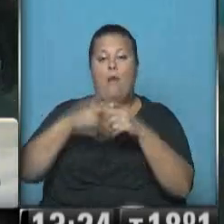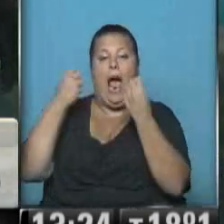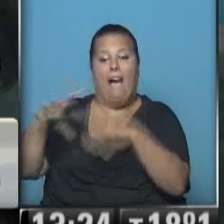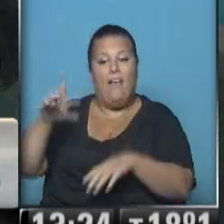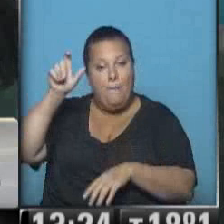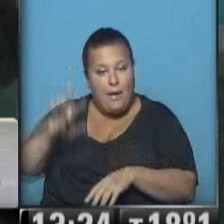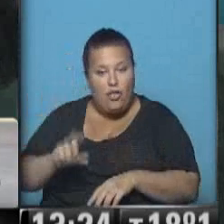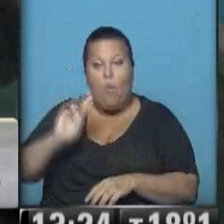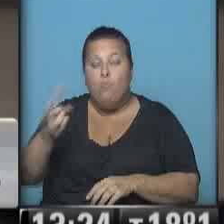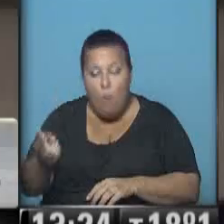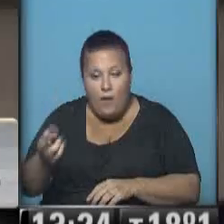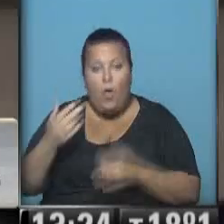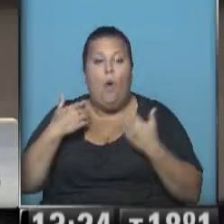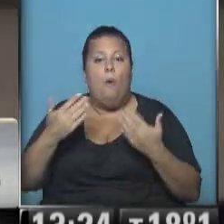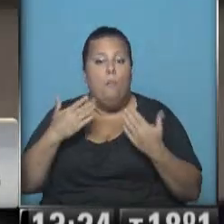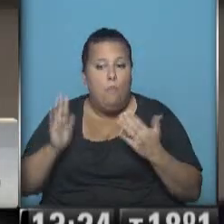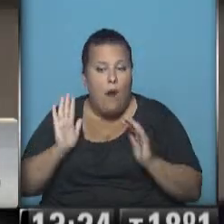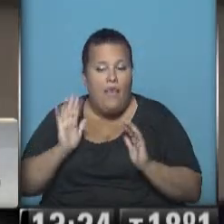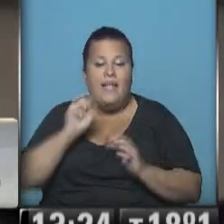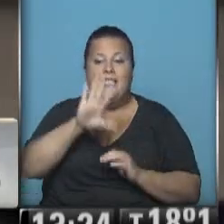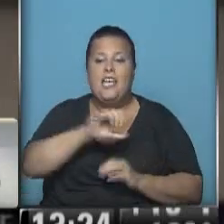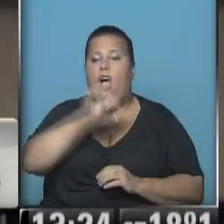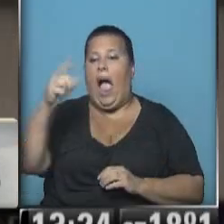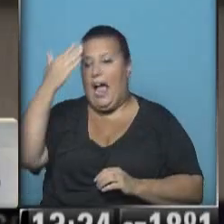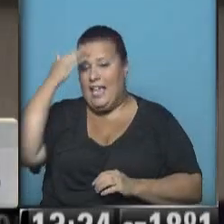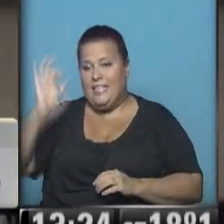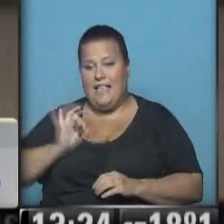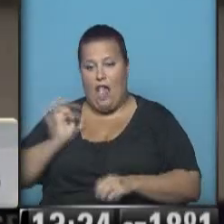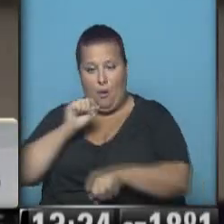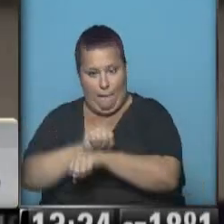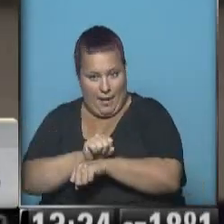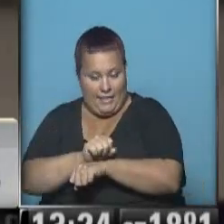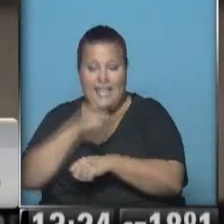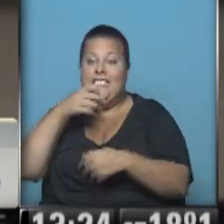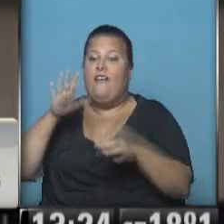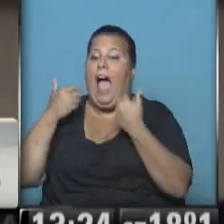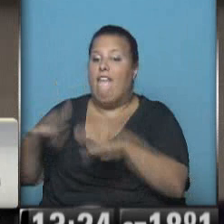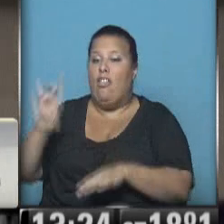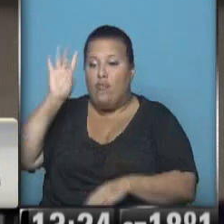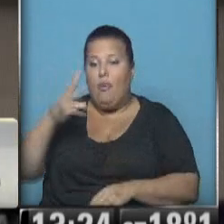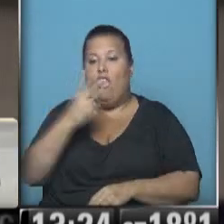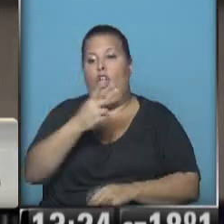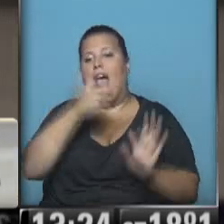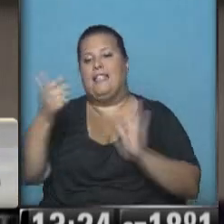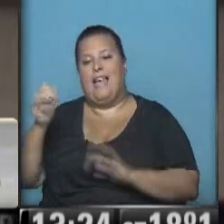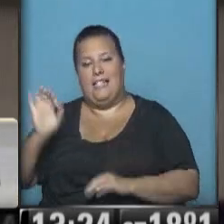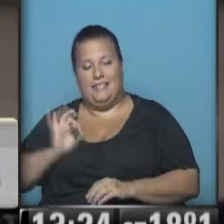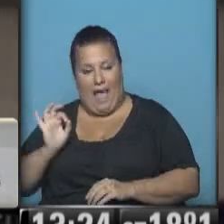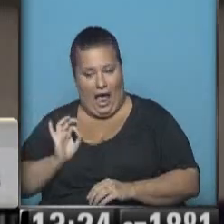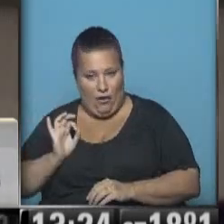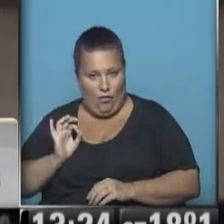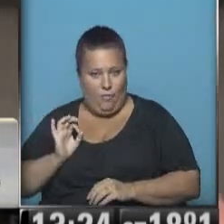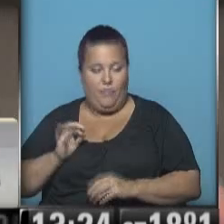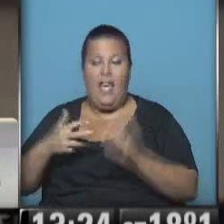persona seguido de muerte podes tener de de cinco a 15 años de prisión si fuese abandono simple sería de 2 a 6 años